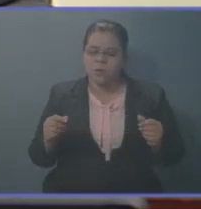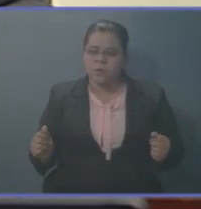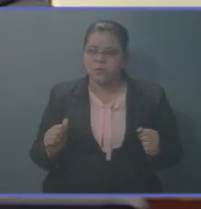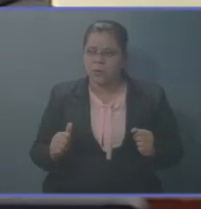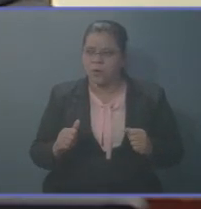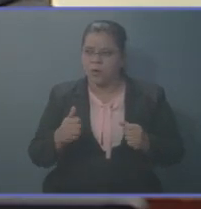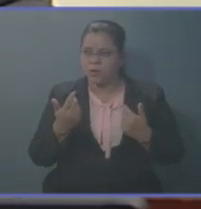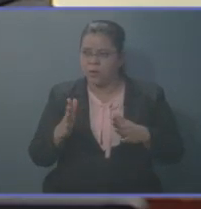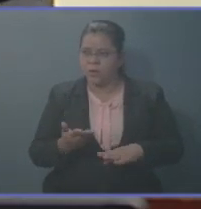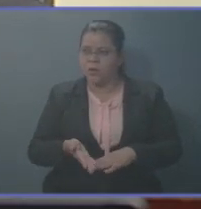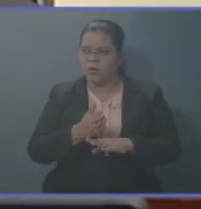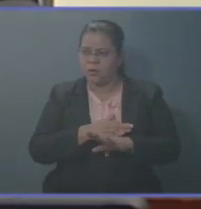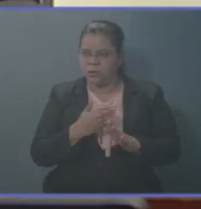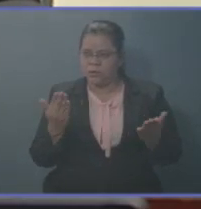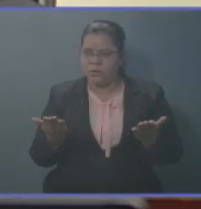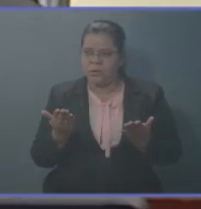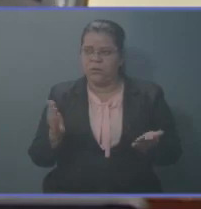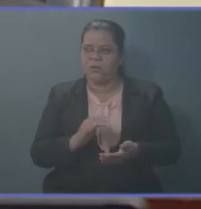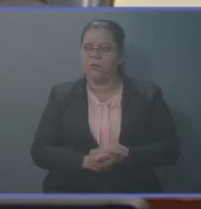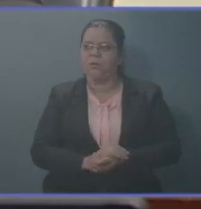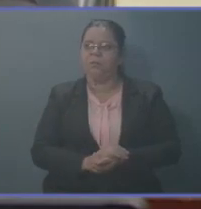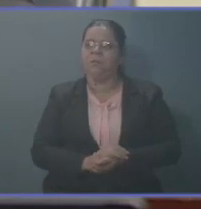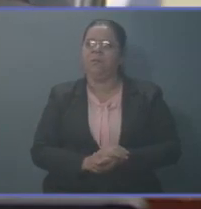medidas adoptadas en cada caso.